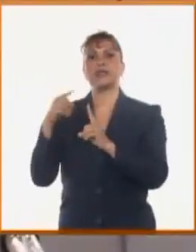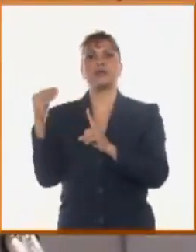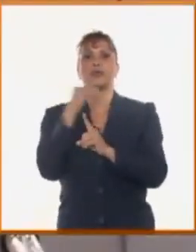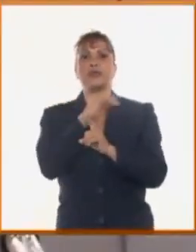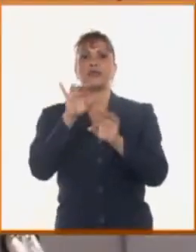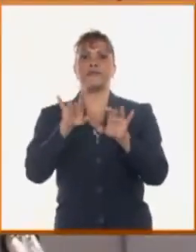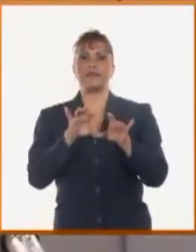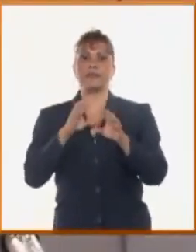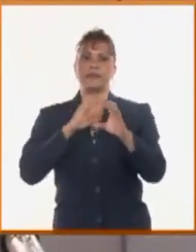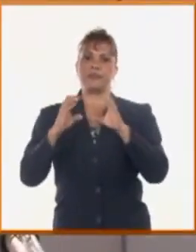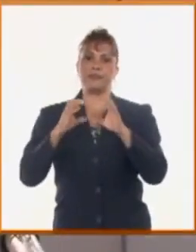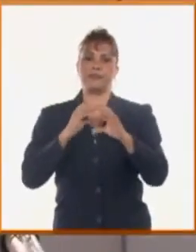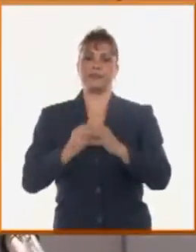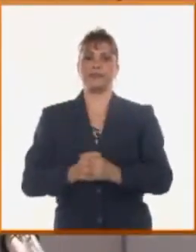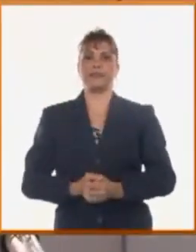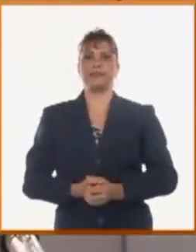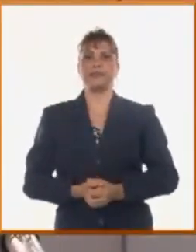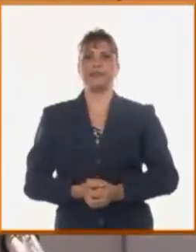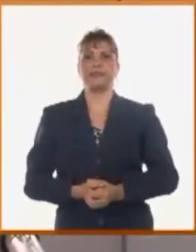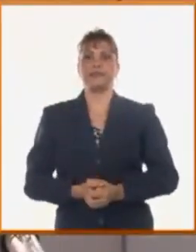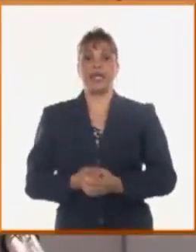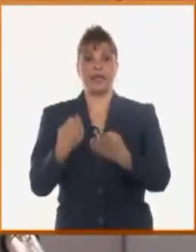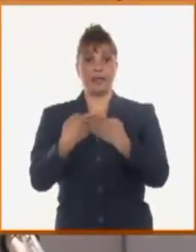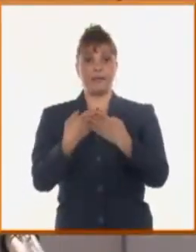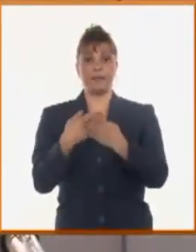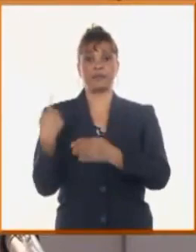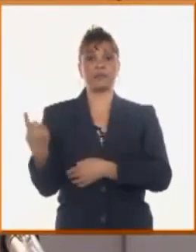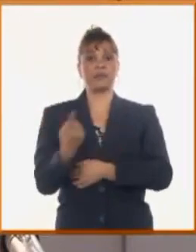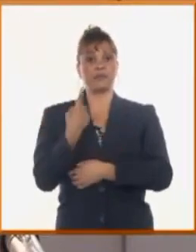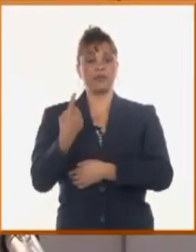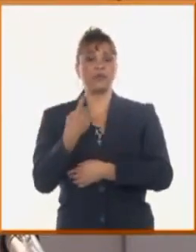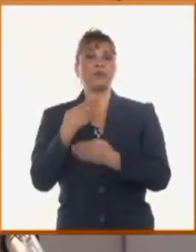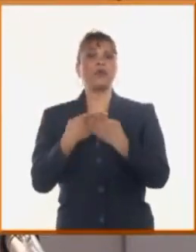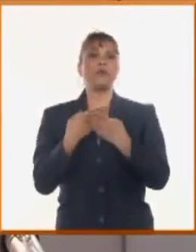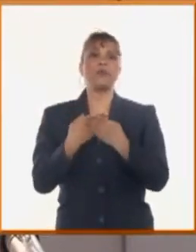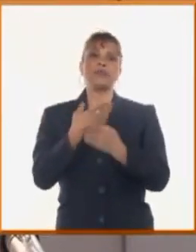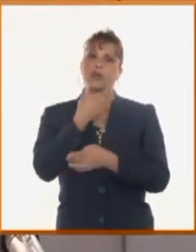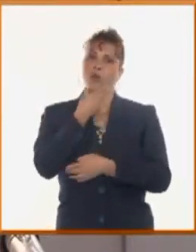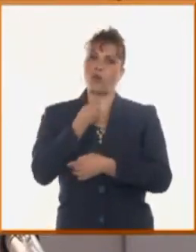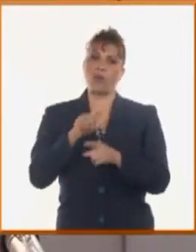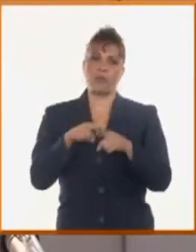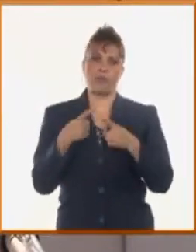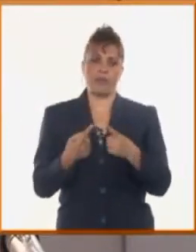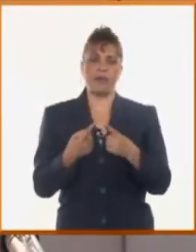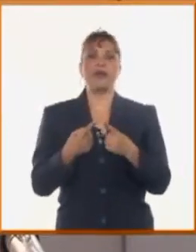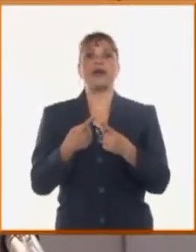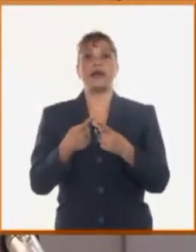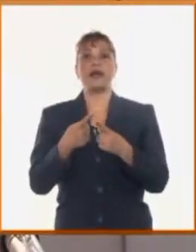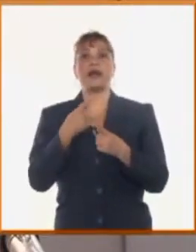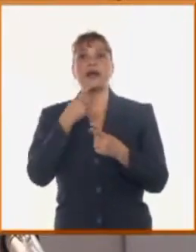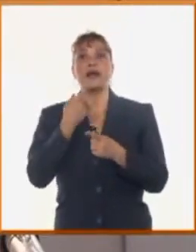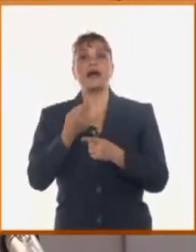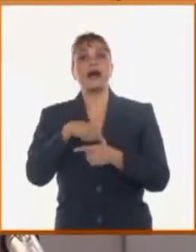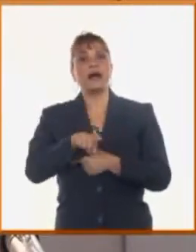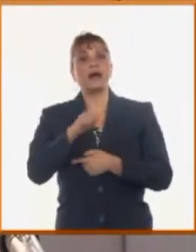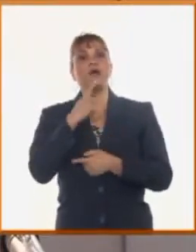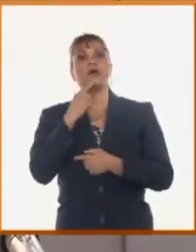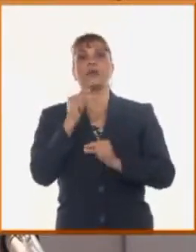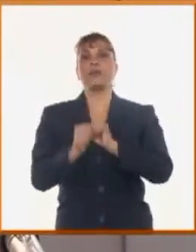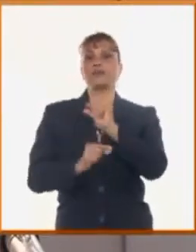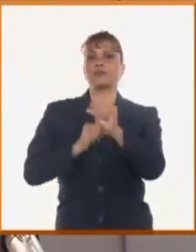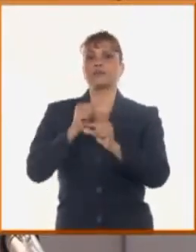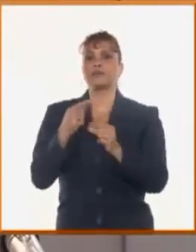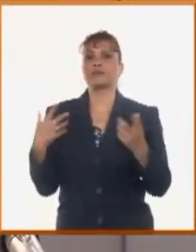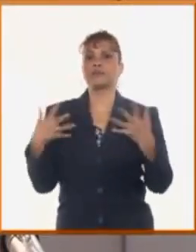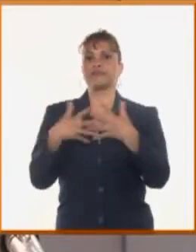las comunicaciones. Solintel es la empresa más joven del grupo empresarial y que finalmente hemos estado consolidando